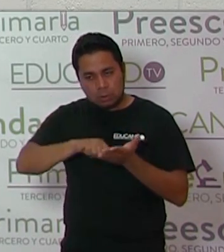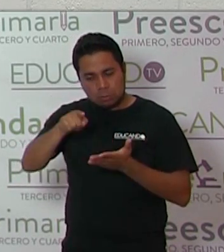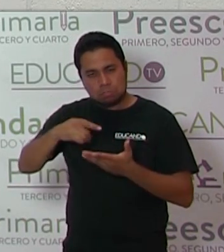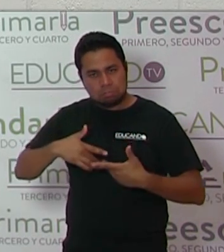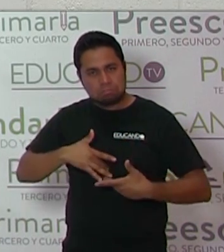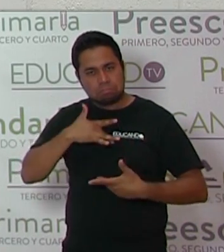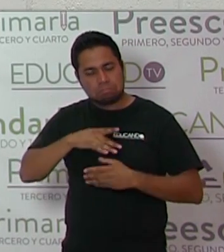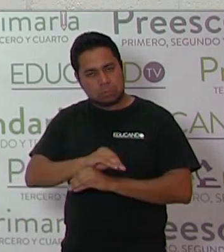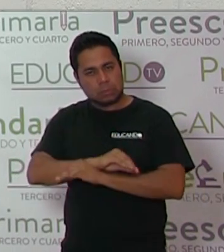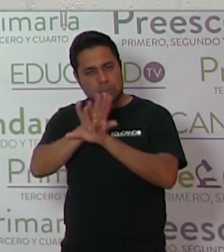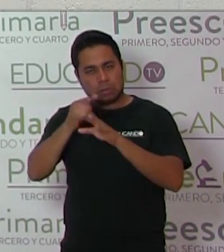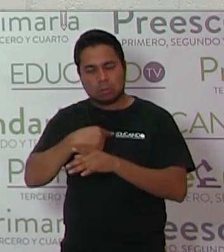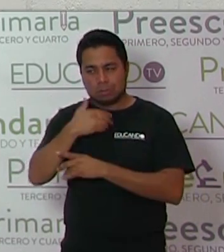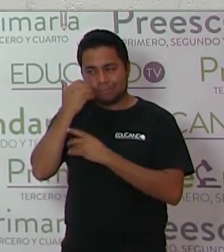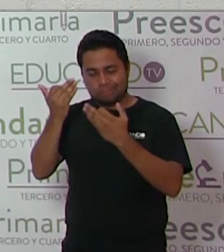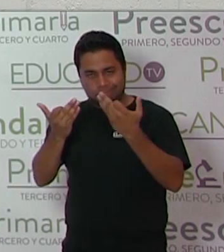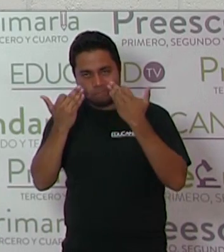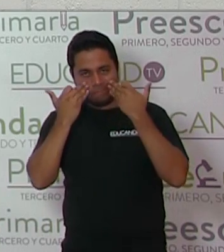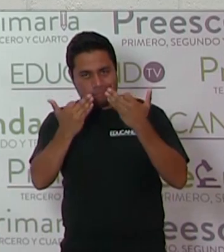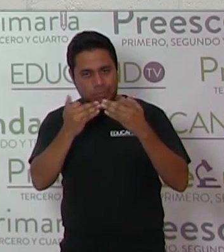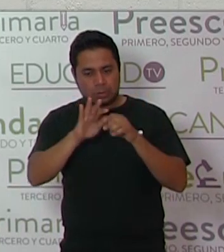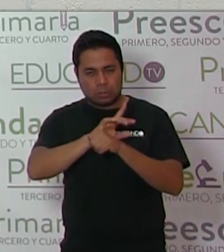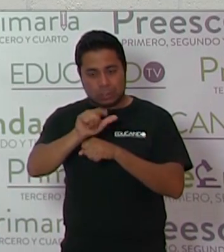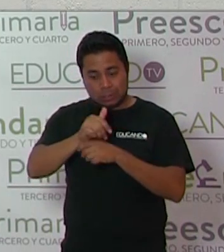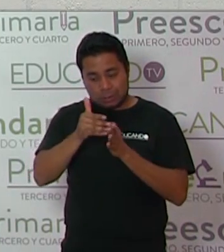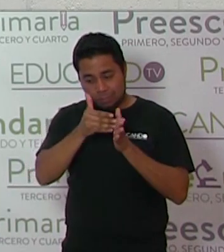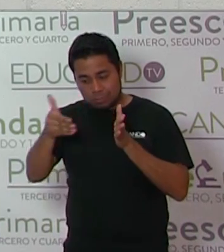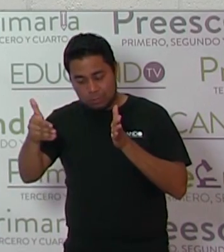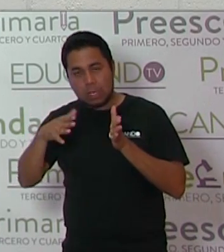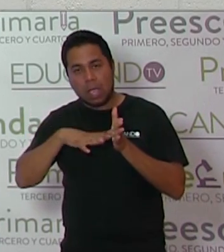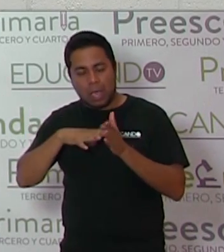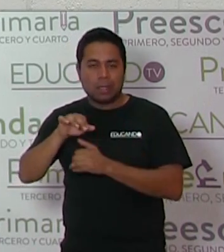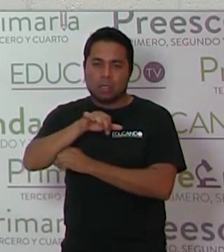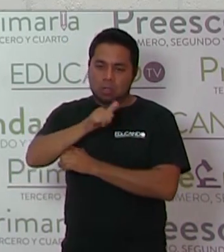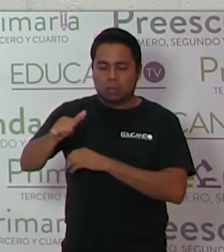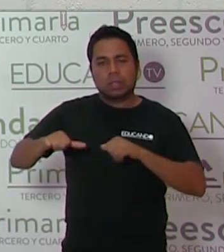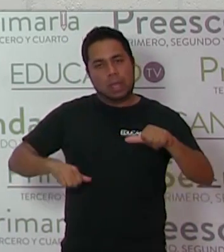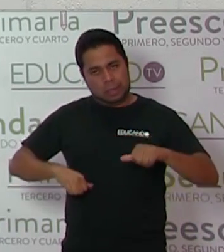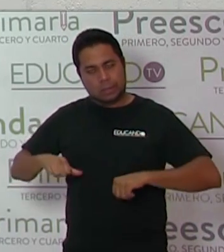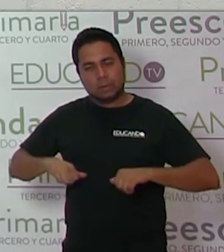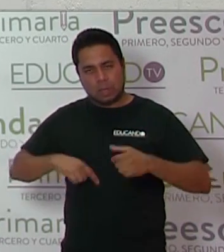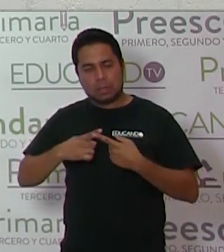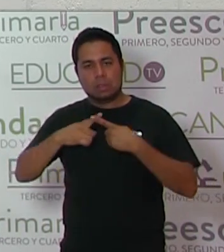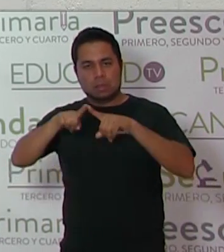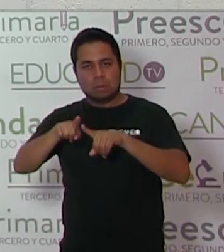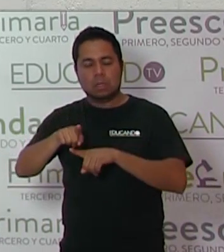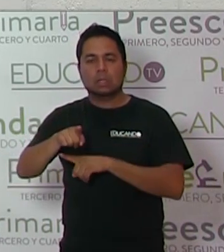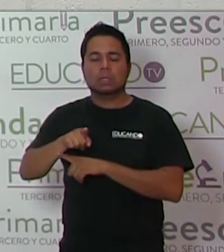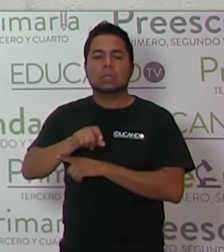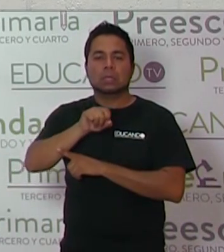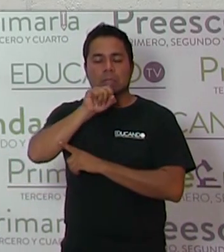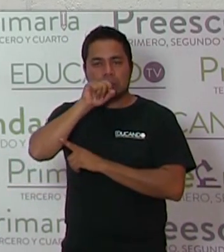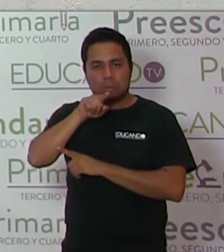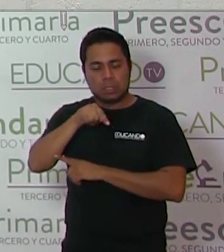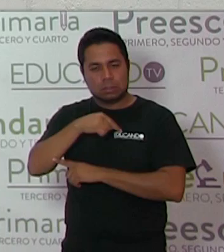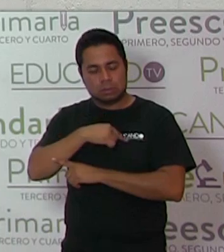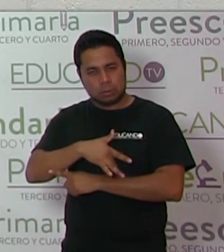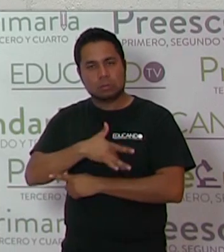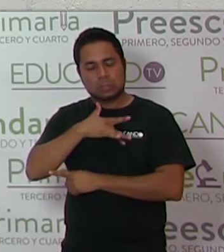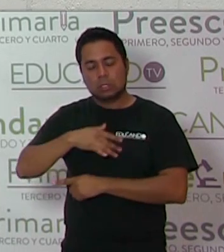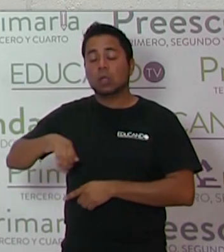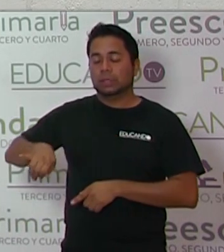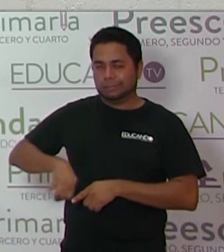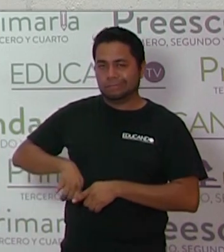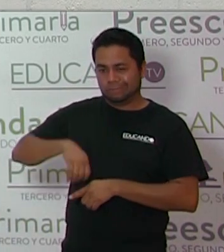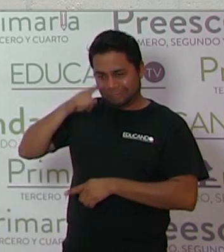les queda claro, quiero que observen bien, porque más adelante vamos a hacer otro ejercicio que también me parece